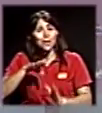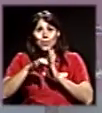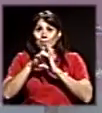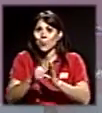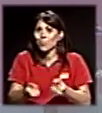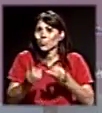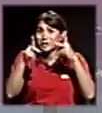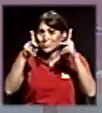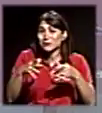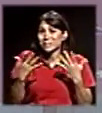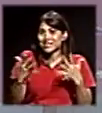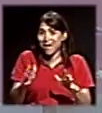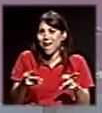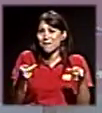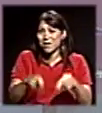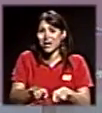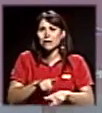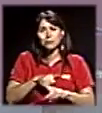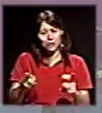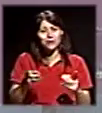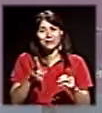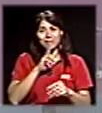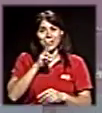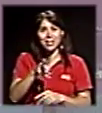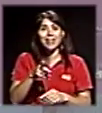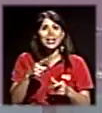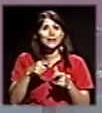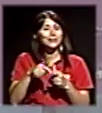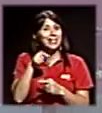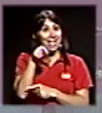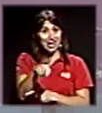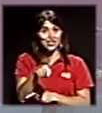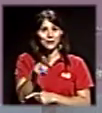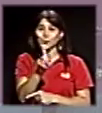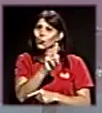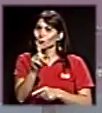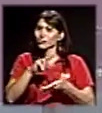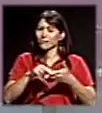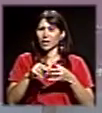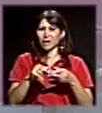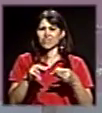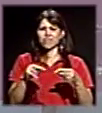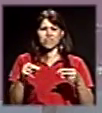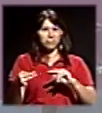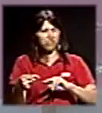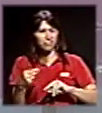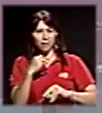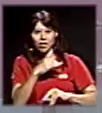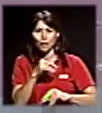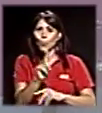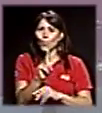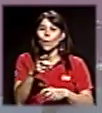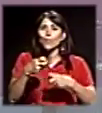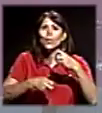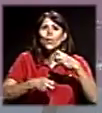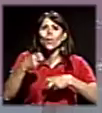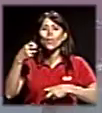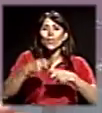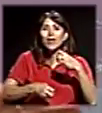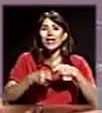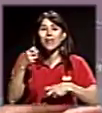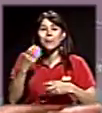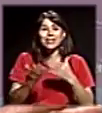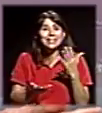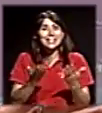para empar es dec hay muchos casos Entonces eso no es una contradicción El problema es que quizá B leer y